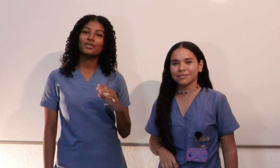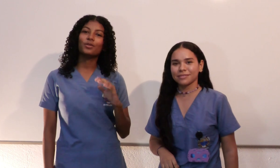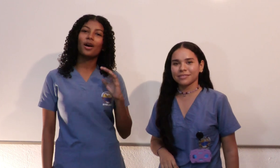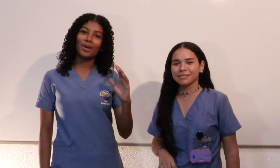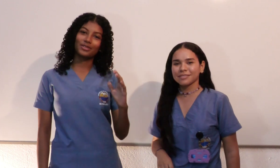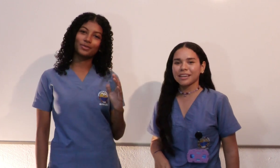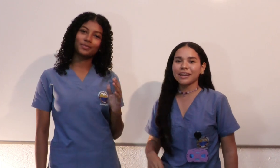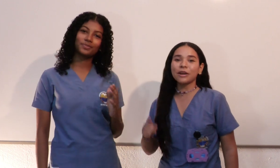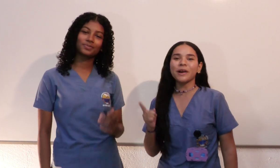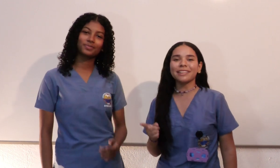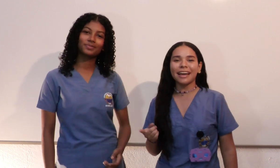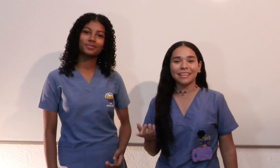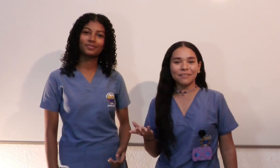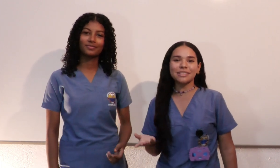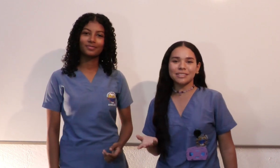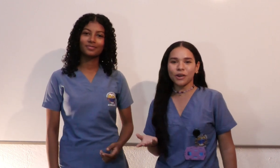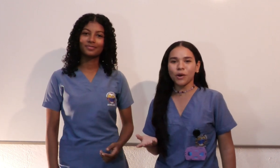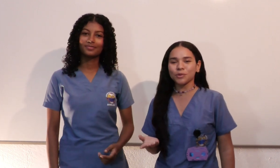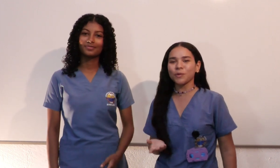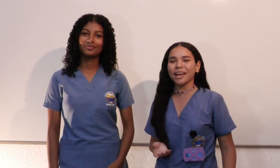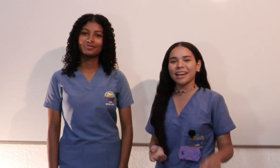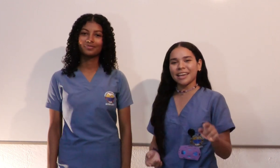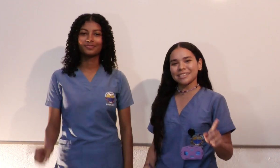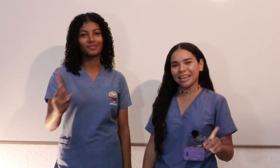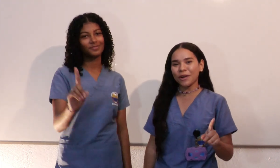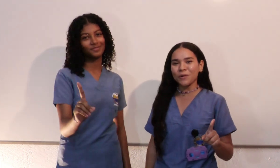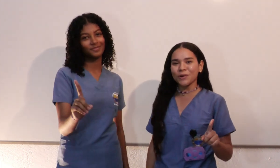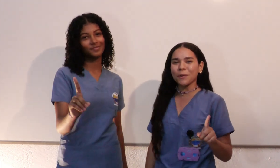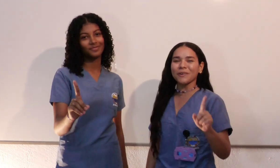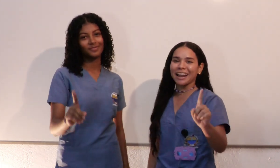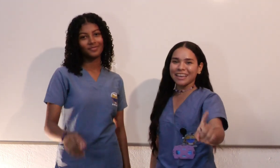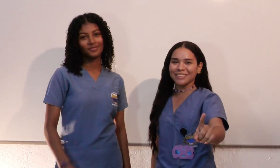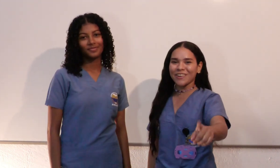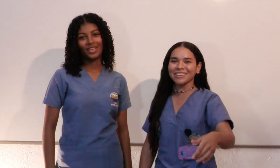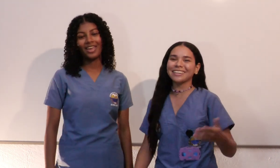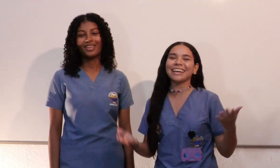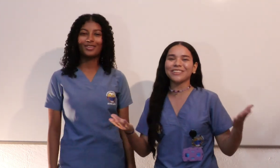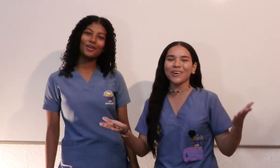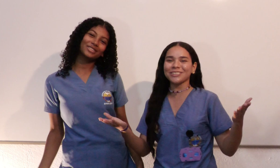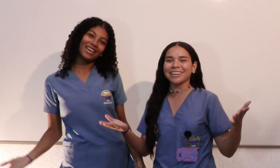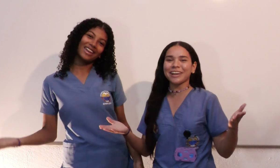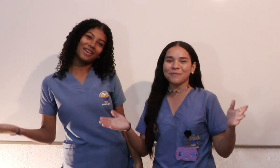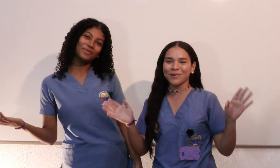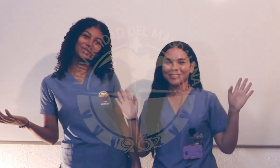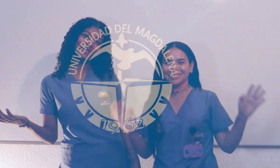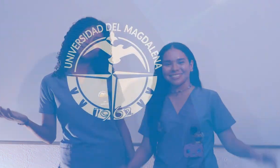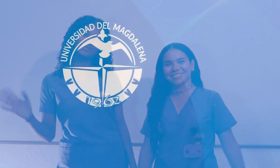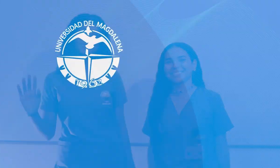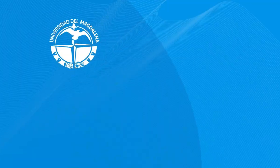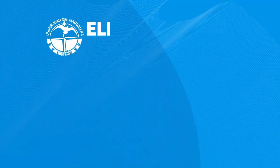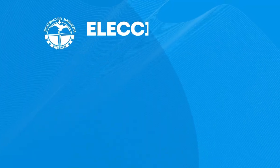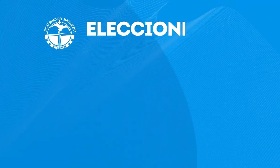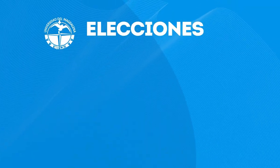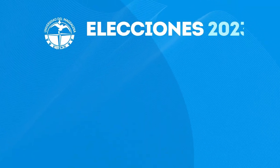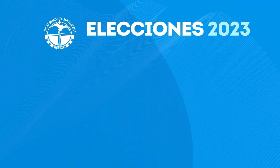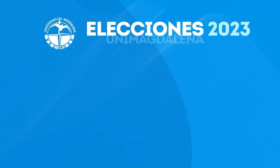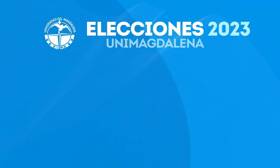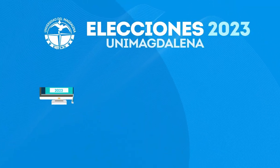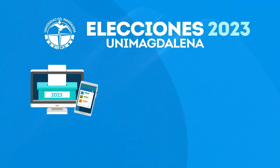acompañen paso a paso. Recuerda, este 25 de octubre elige 01 por la gestión que todos queremos.